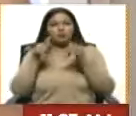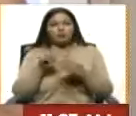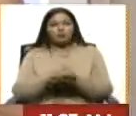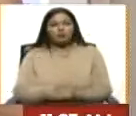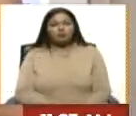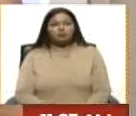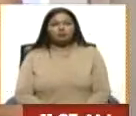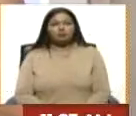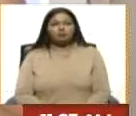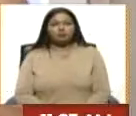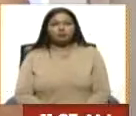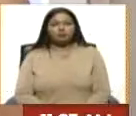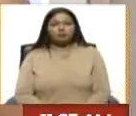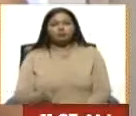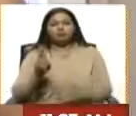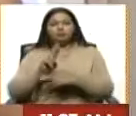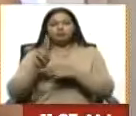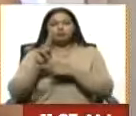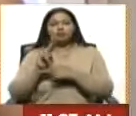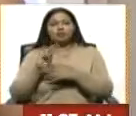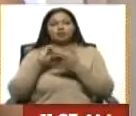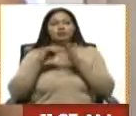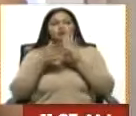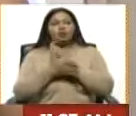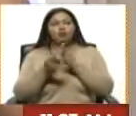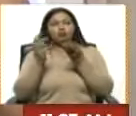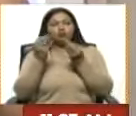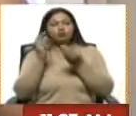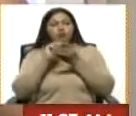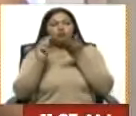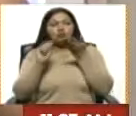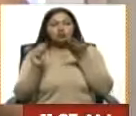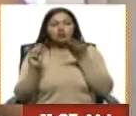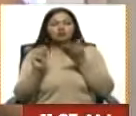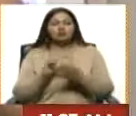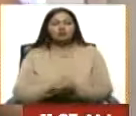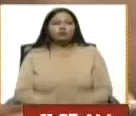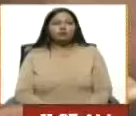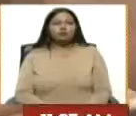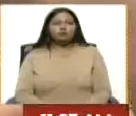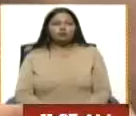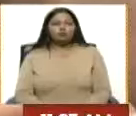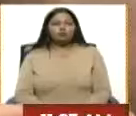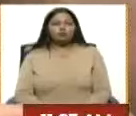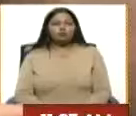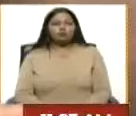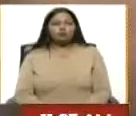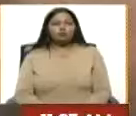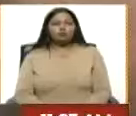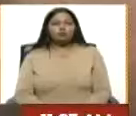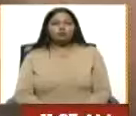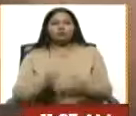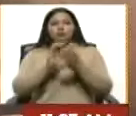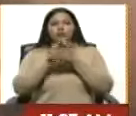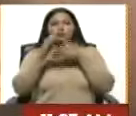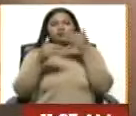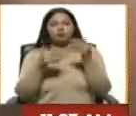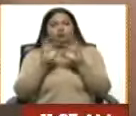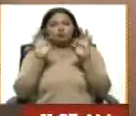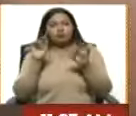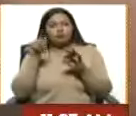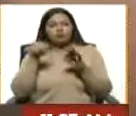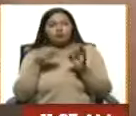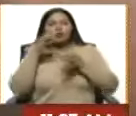Los Amos del Significado es un libro que ha escrito nuestro amigo colega Gustavo Villapol, y